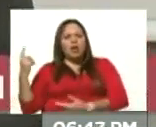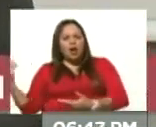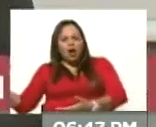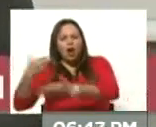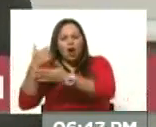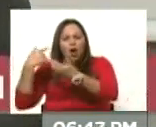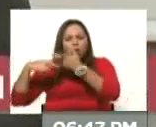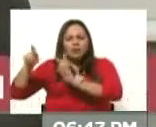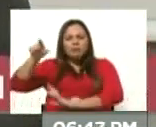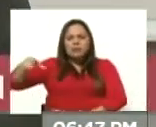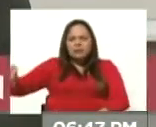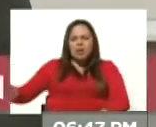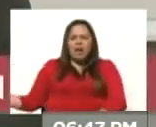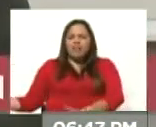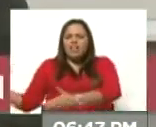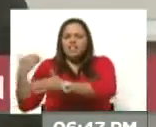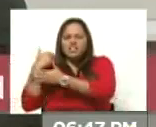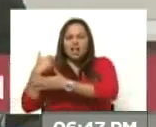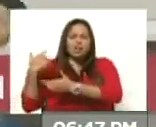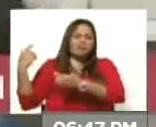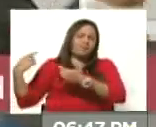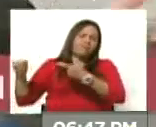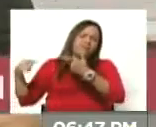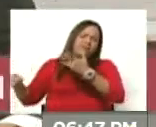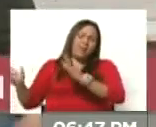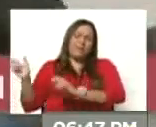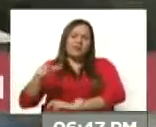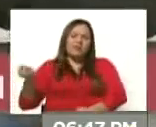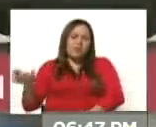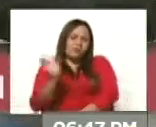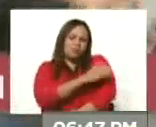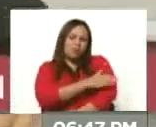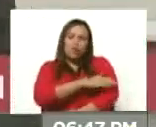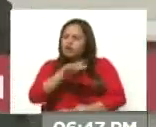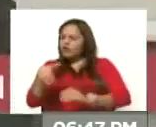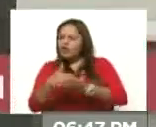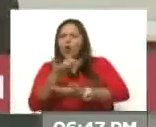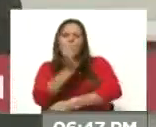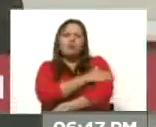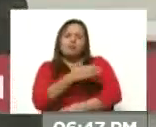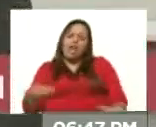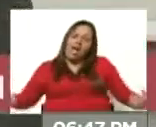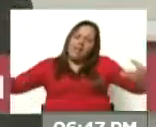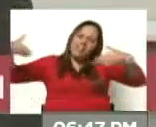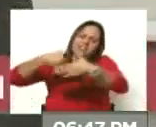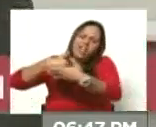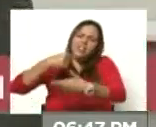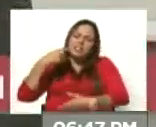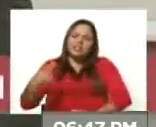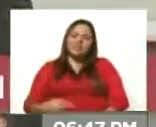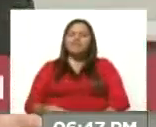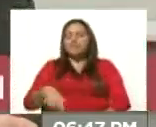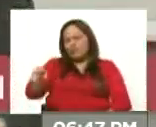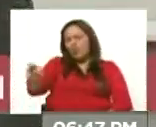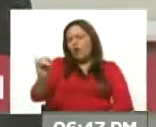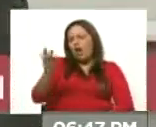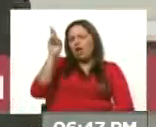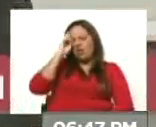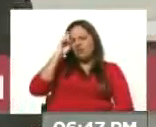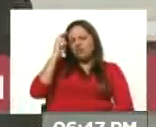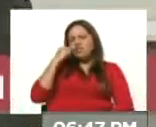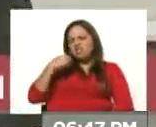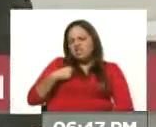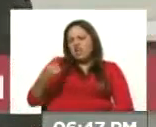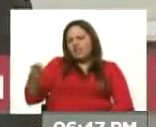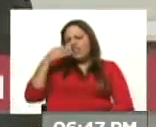zambrano y abrazado con jose britto y abrazado con maria corina machado todos abrazados aquí te dicen ella me tienes razón lo que tú has dicho de nosotros